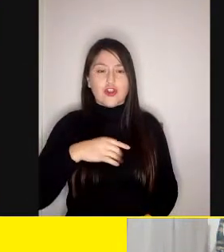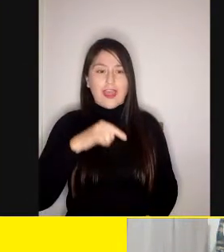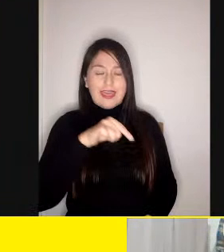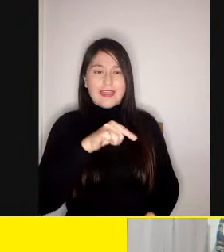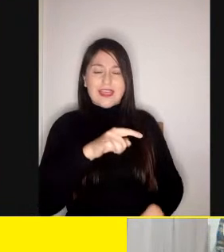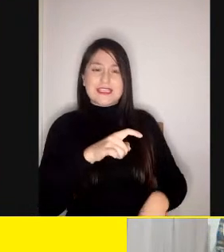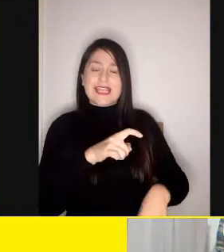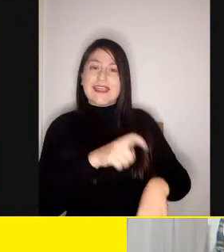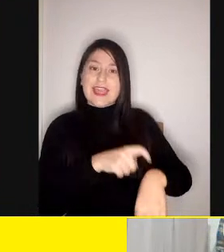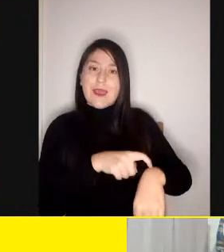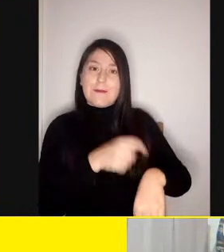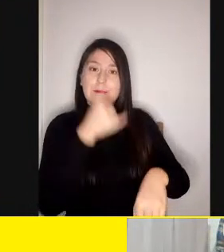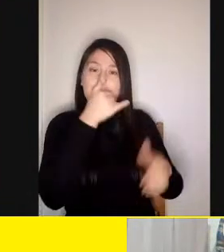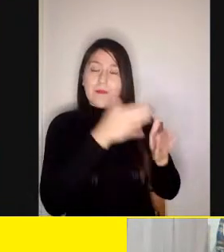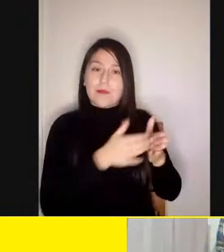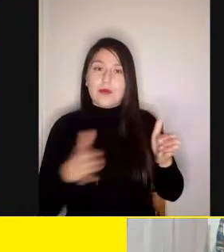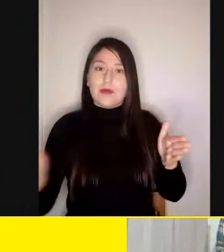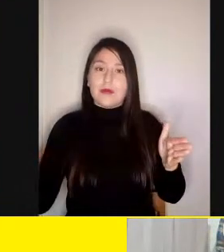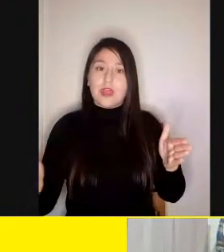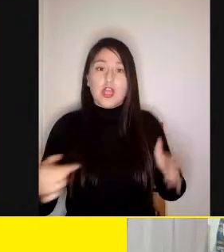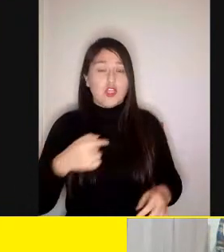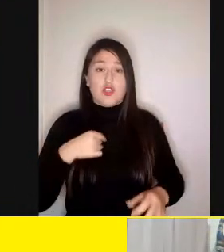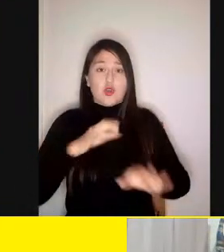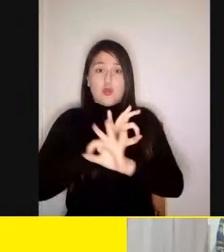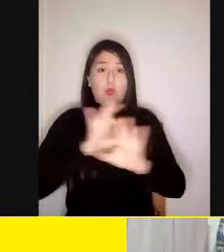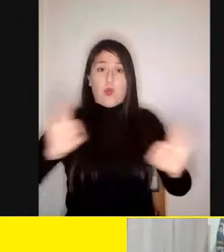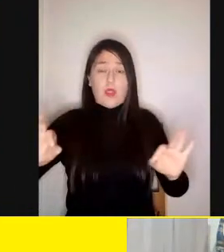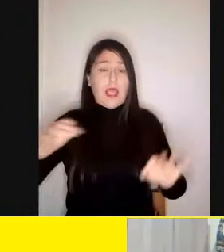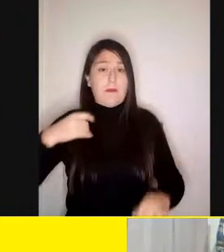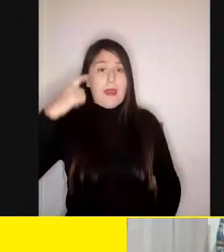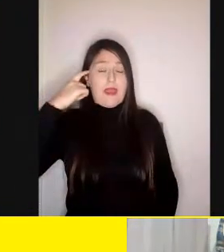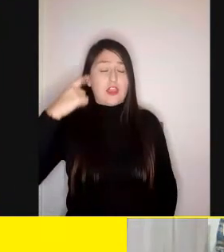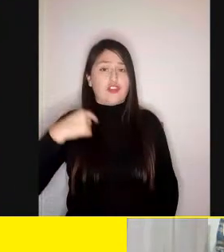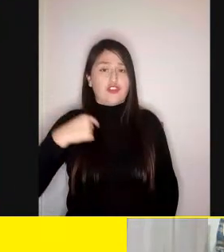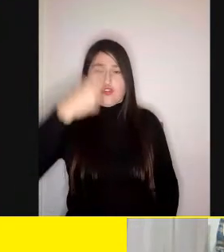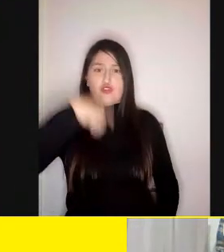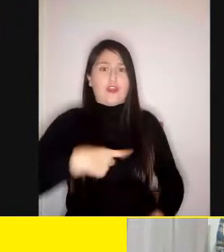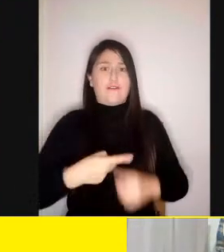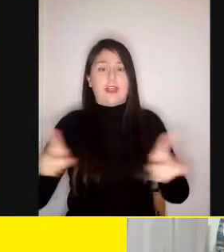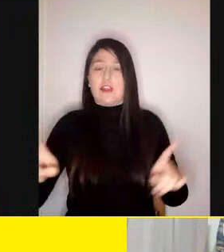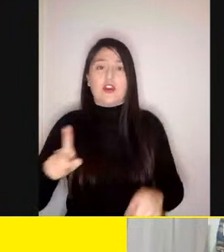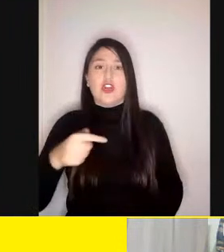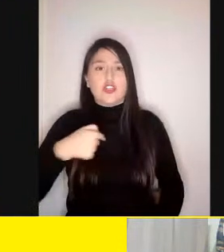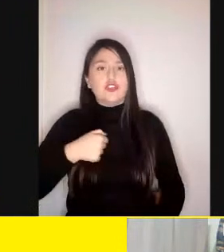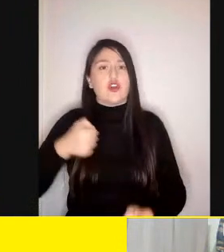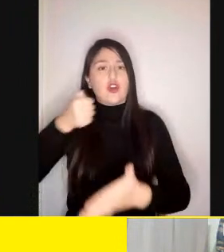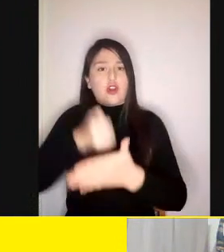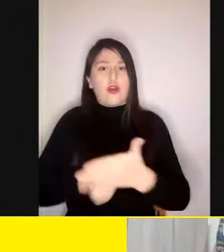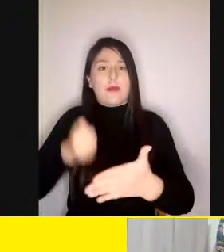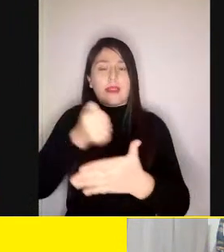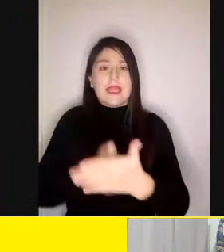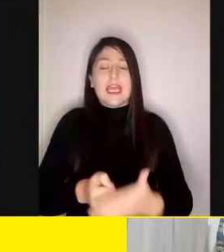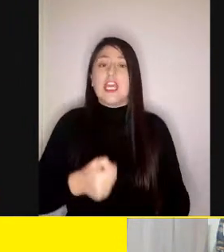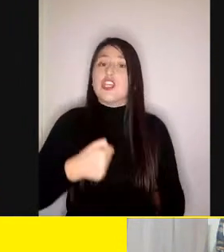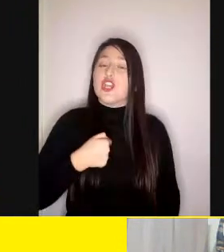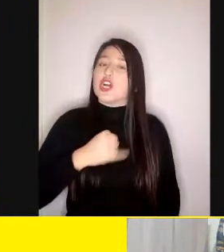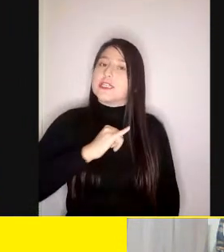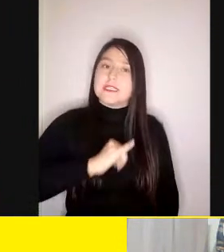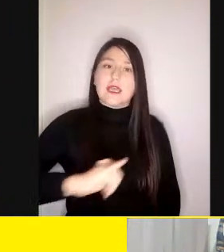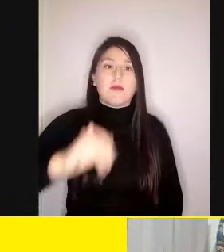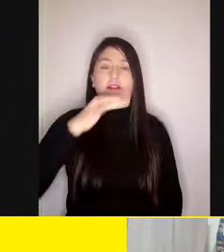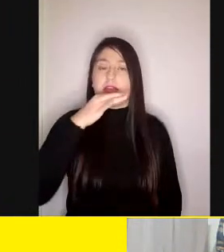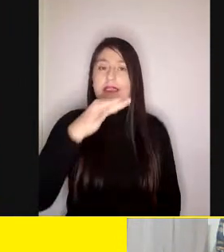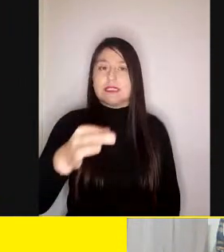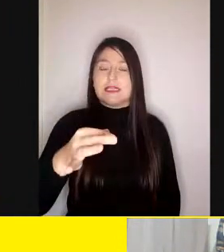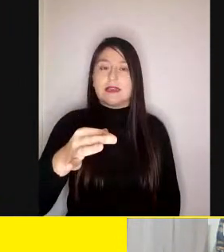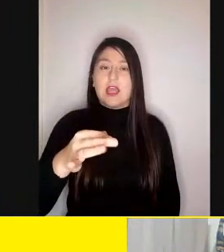considerado víctima. Yo combatí, por lo tanto, siempre lo voy a decir. Y pensaba que era posible una sociedad